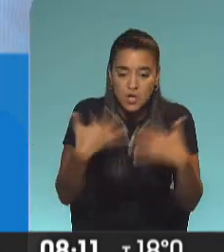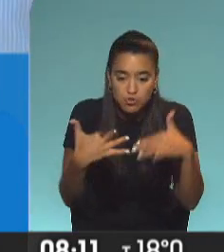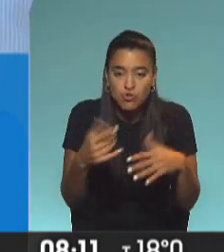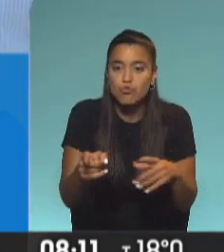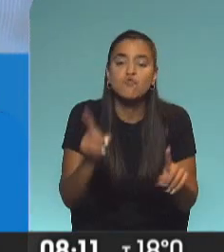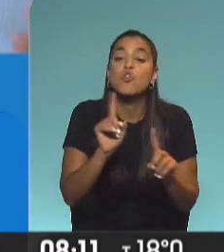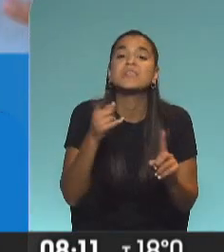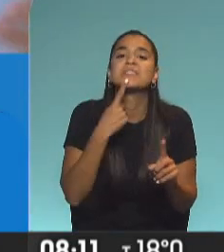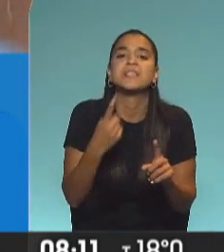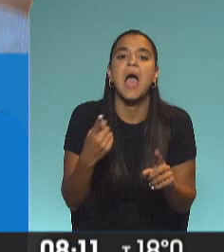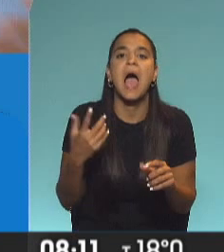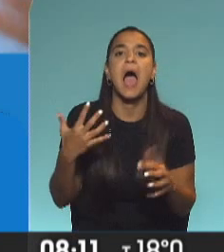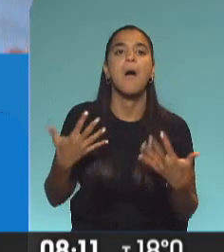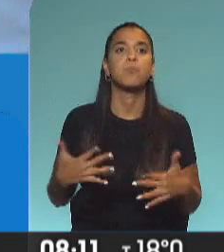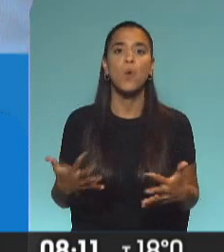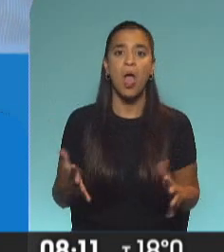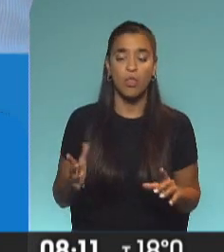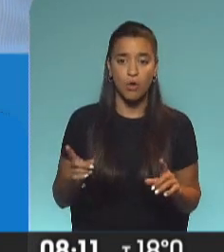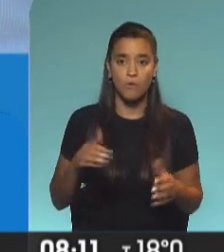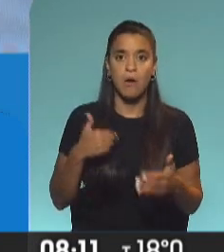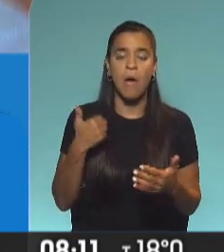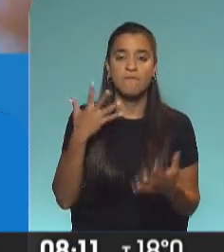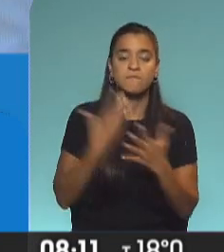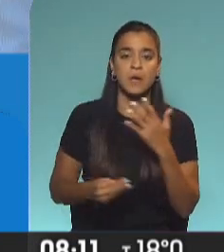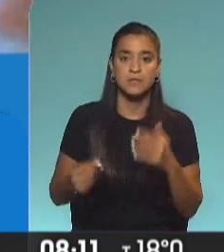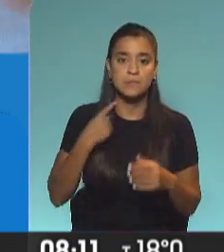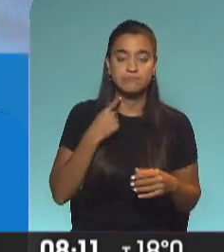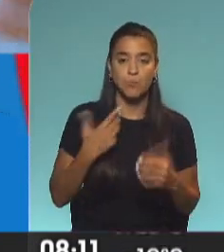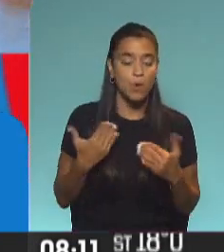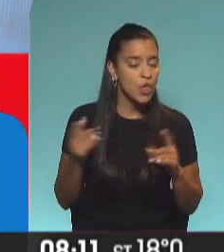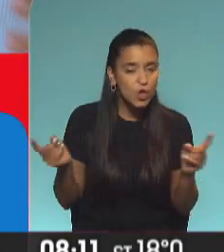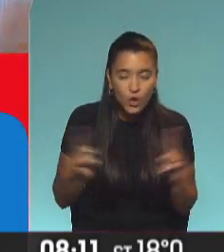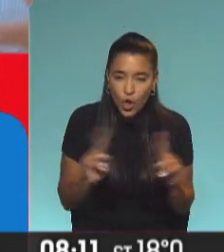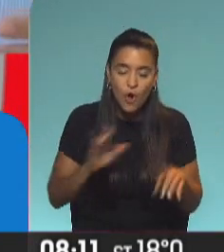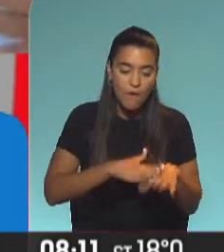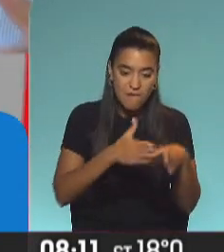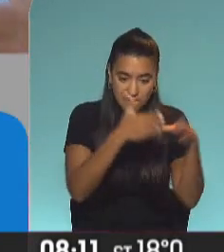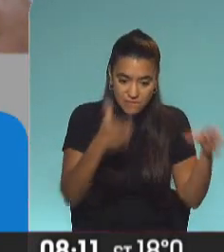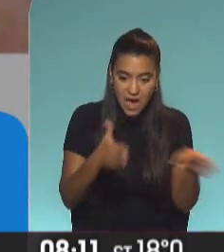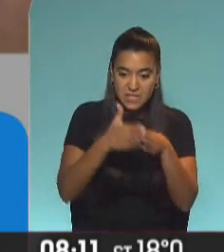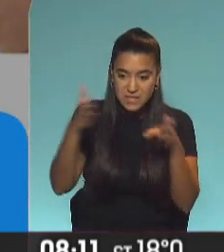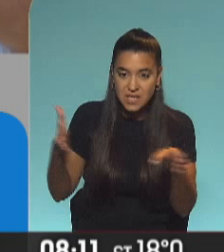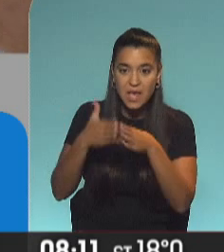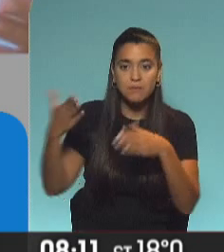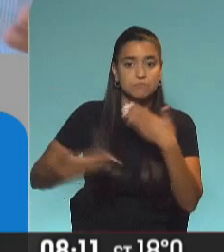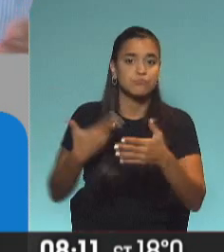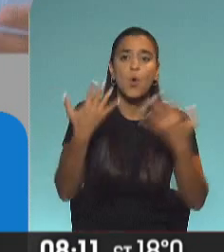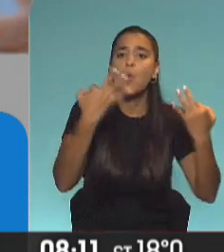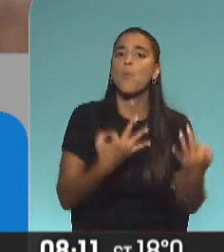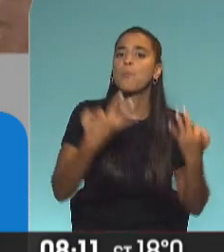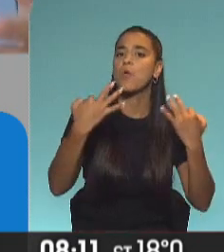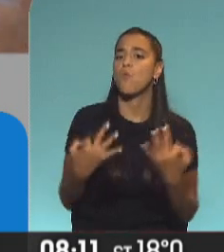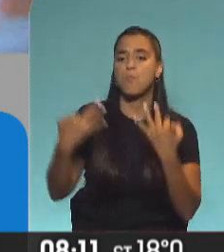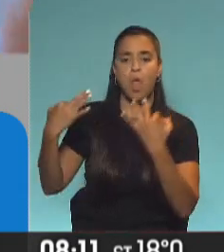de apresuramiento, lo cual podría hacernos tropezar. Claramente todas las fases vinculadas con el desarrollo de la vacuna se han cumplido en